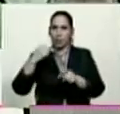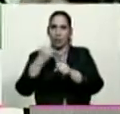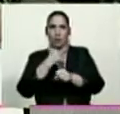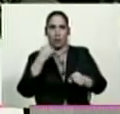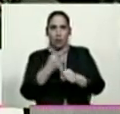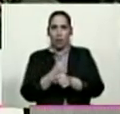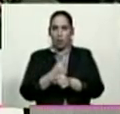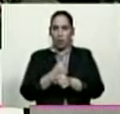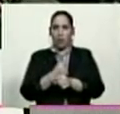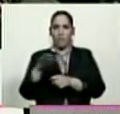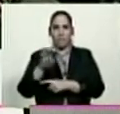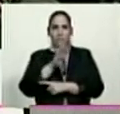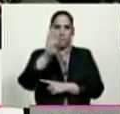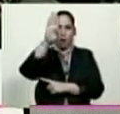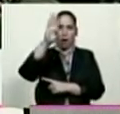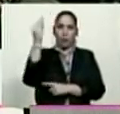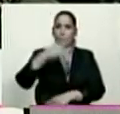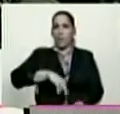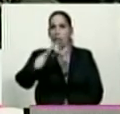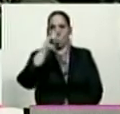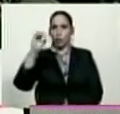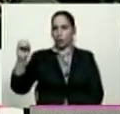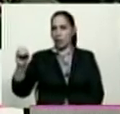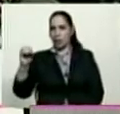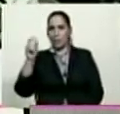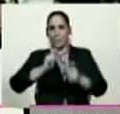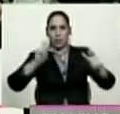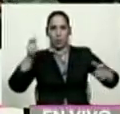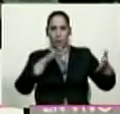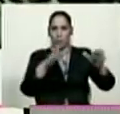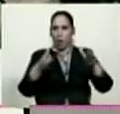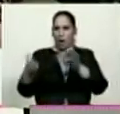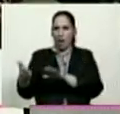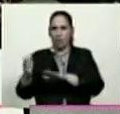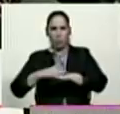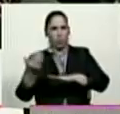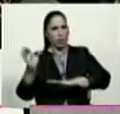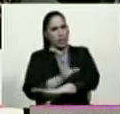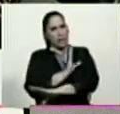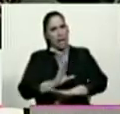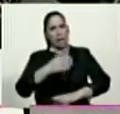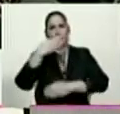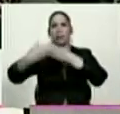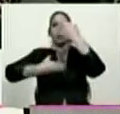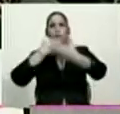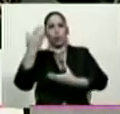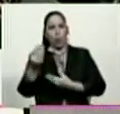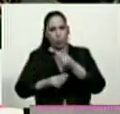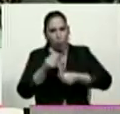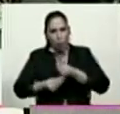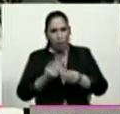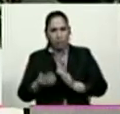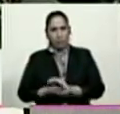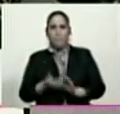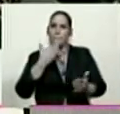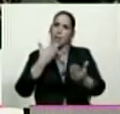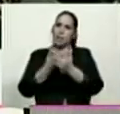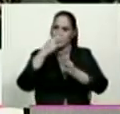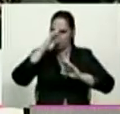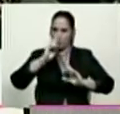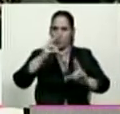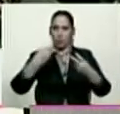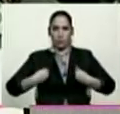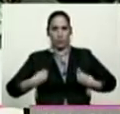líderes de los barrios. Más de 200 van asesinados este año. Porque no hacen un canto, le digo a esos cantantes, para pedir respeto a la